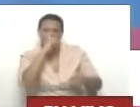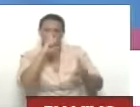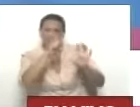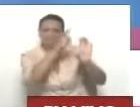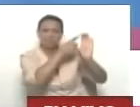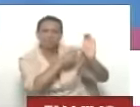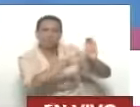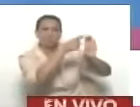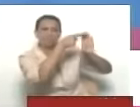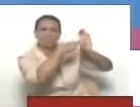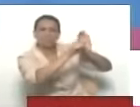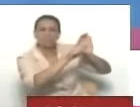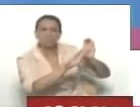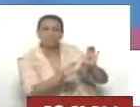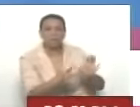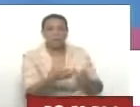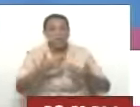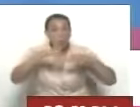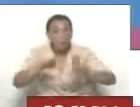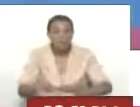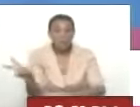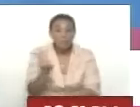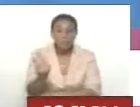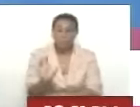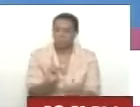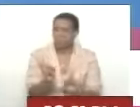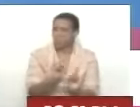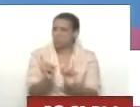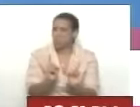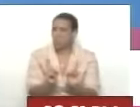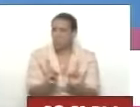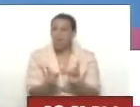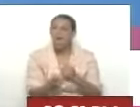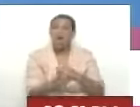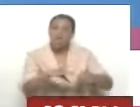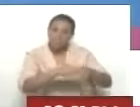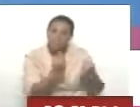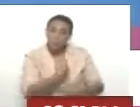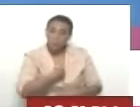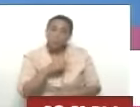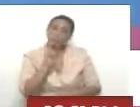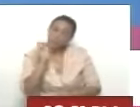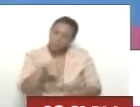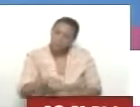Y Venezuela no la van a poder detener. ¿Que nos hagan un daño? Claro que sí.